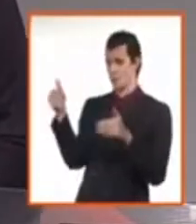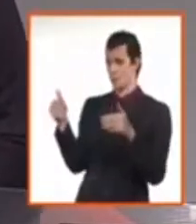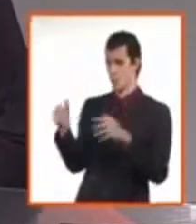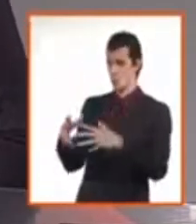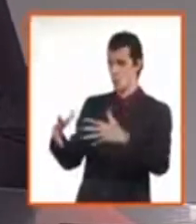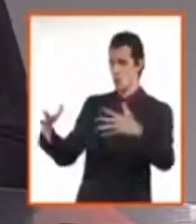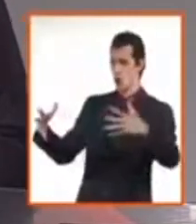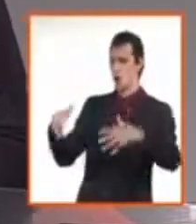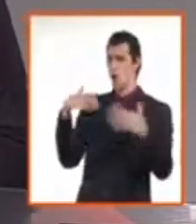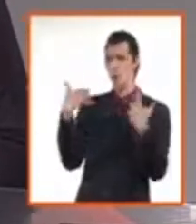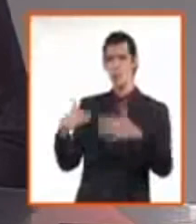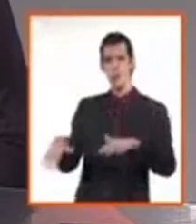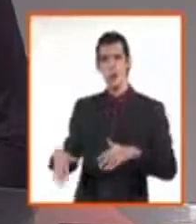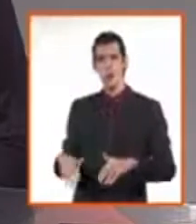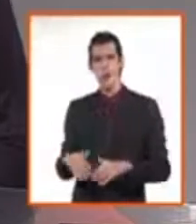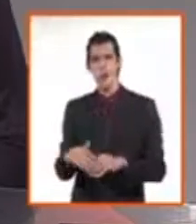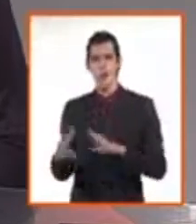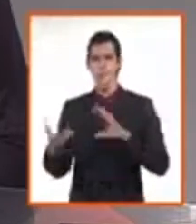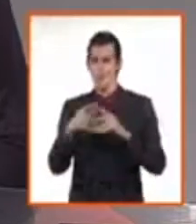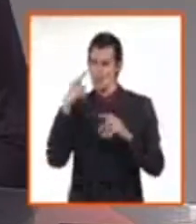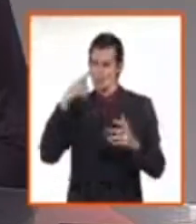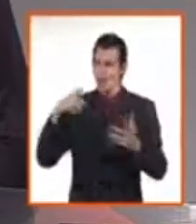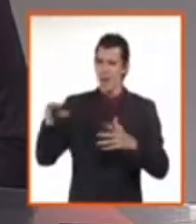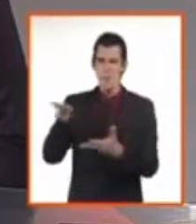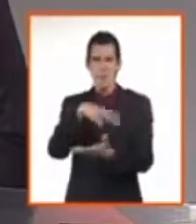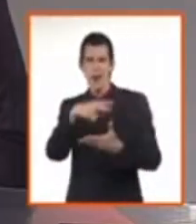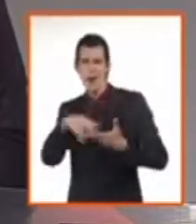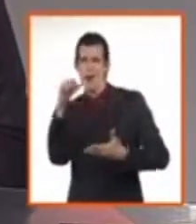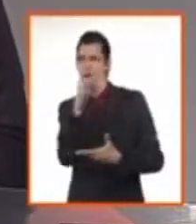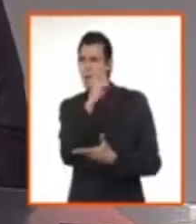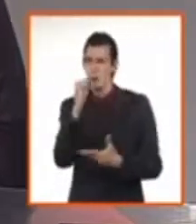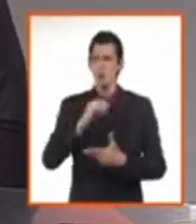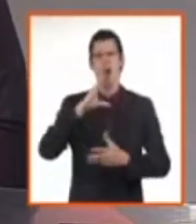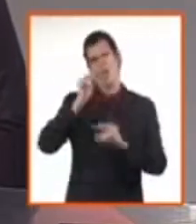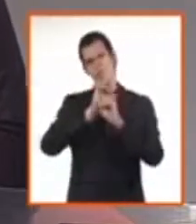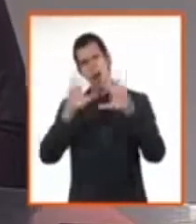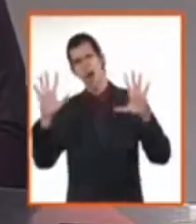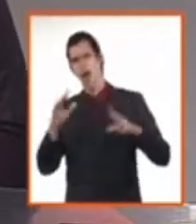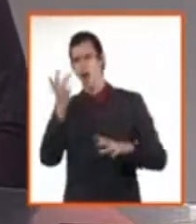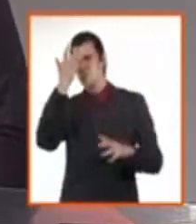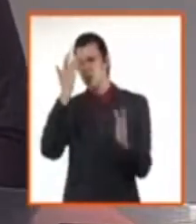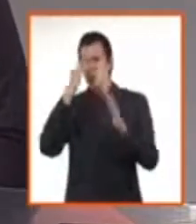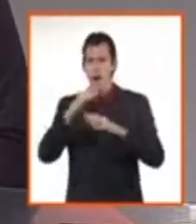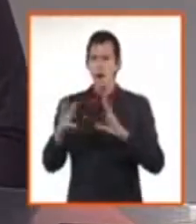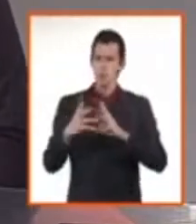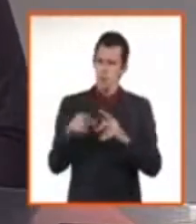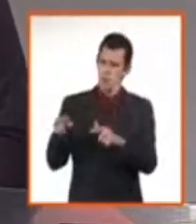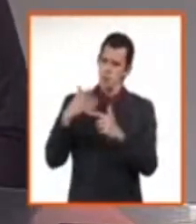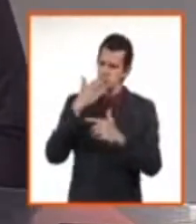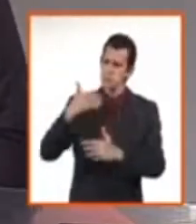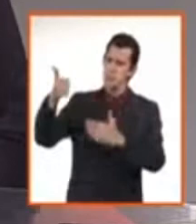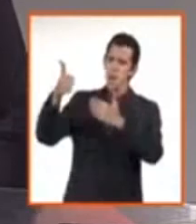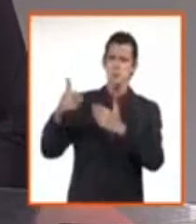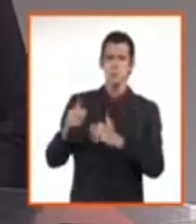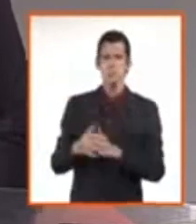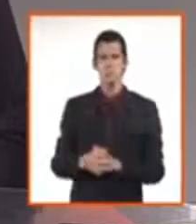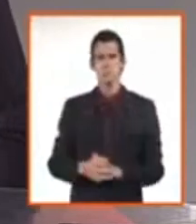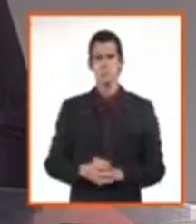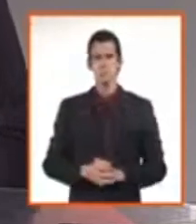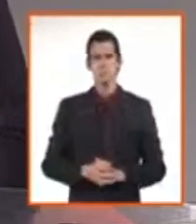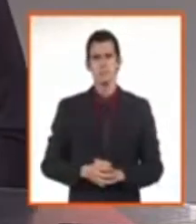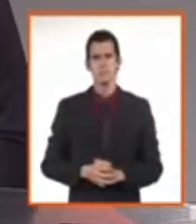bueno nada más tomar en cuenta que foro de sao paulo la propia cumple de los pueblos es una convocatoria espontánea